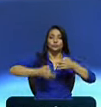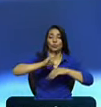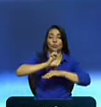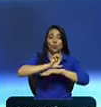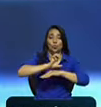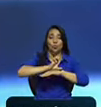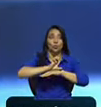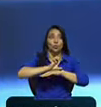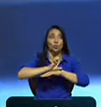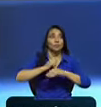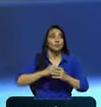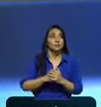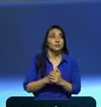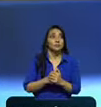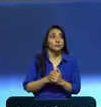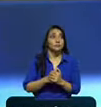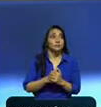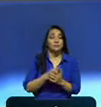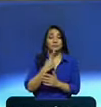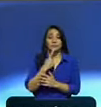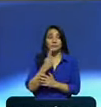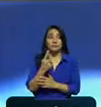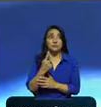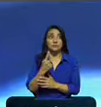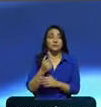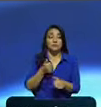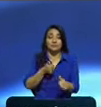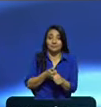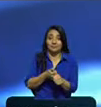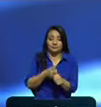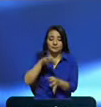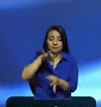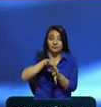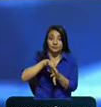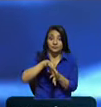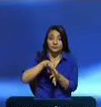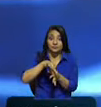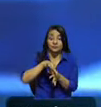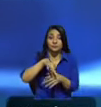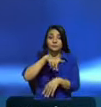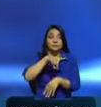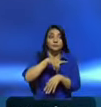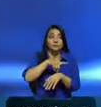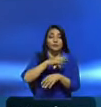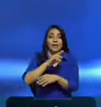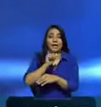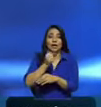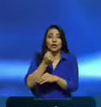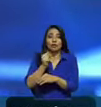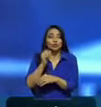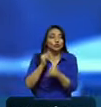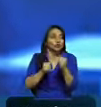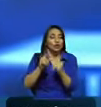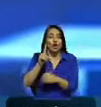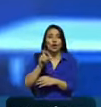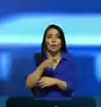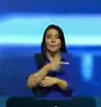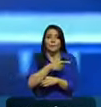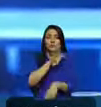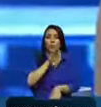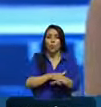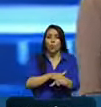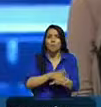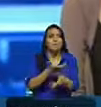se liberó de culpa, en víspera de estas elecciones, al doctor Carlos López, un reconocido